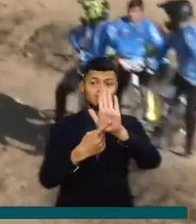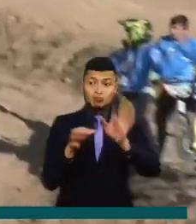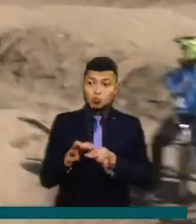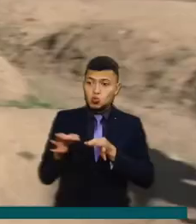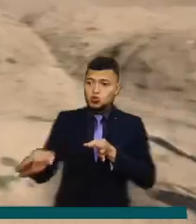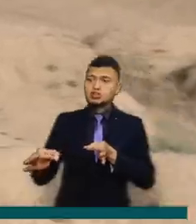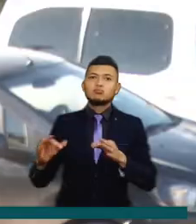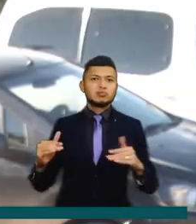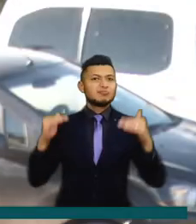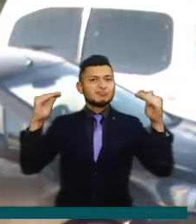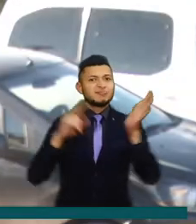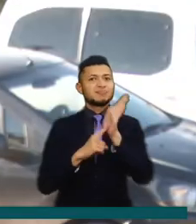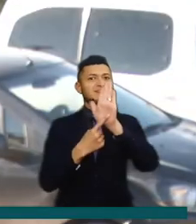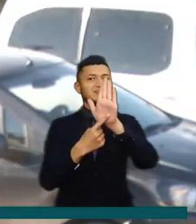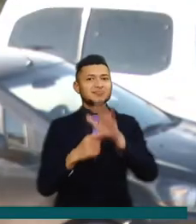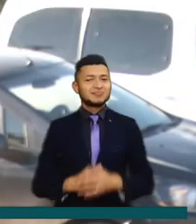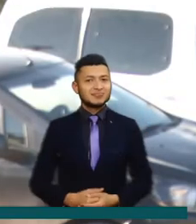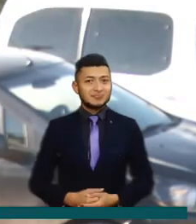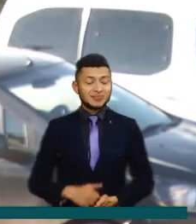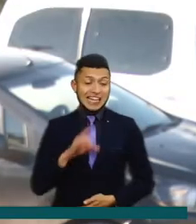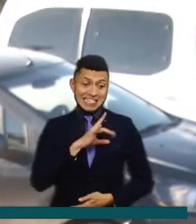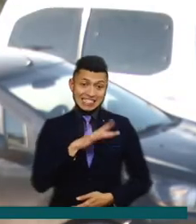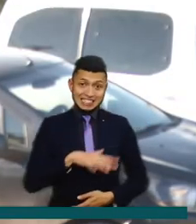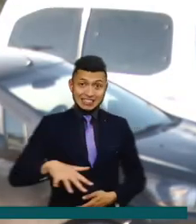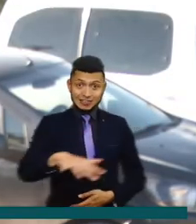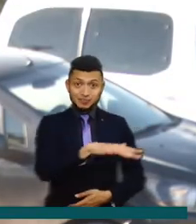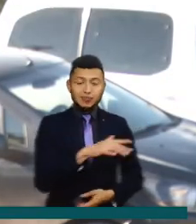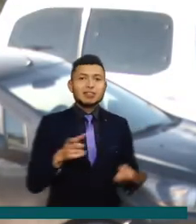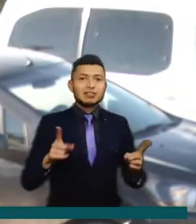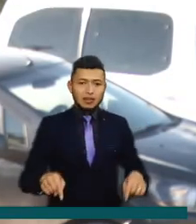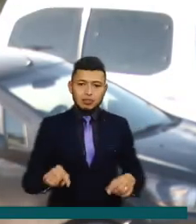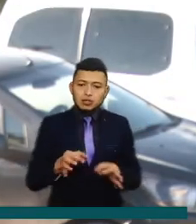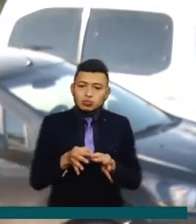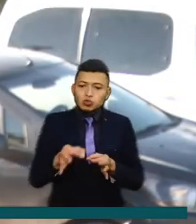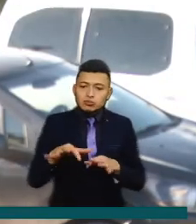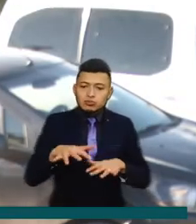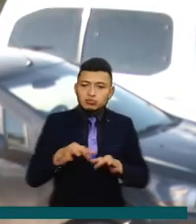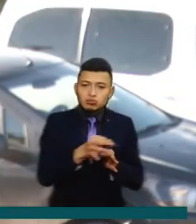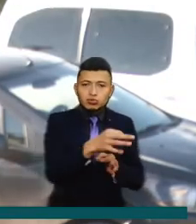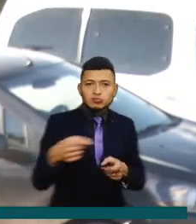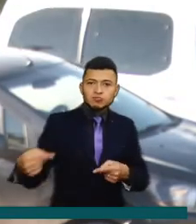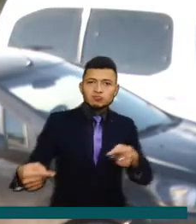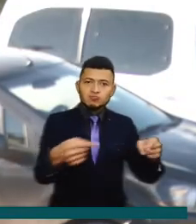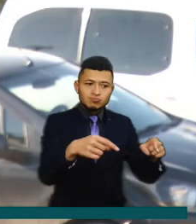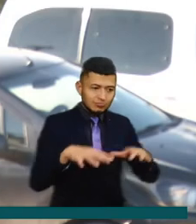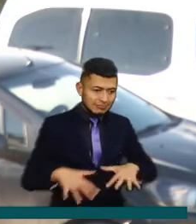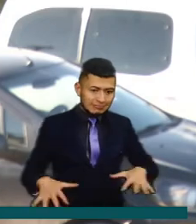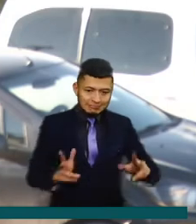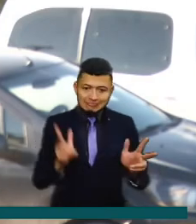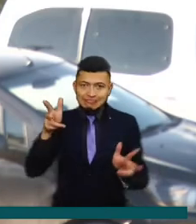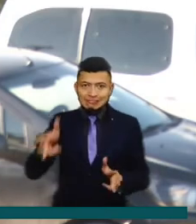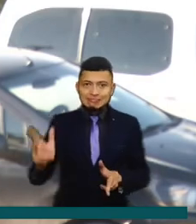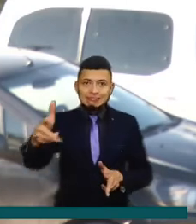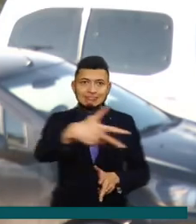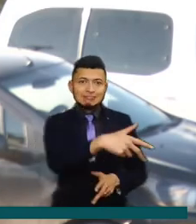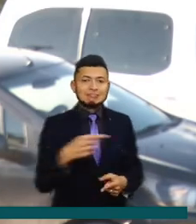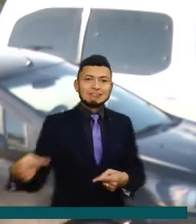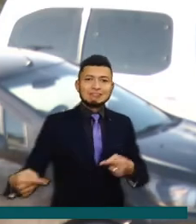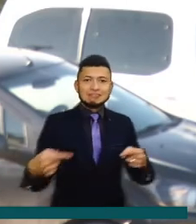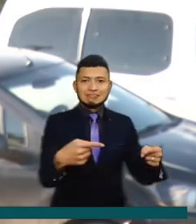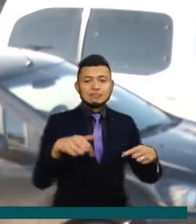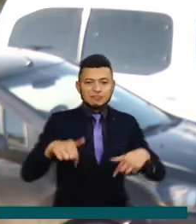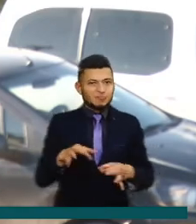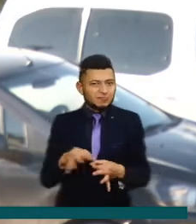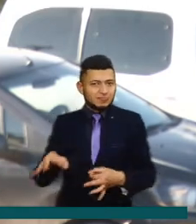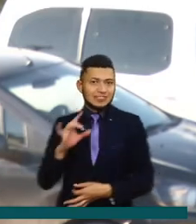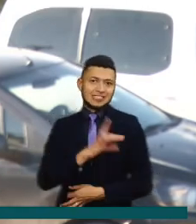nombre del municipio. Chía actualmente también cuenta con torneos municipales que se llevan a cabo en pistas como esta. Desde el